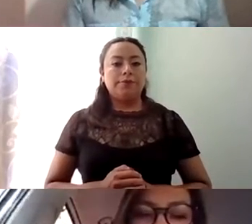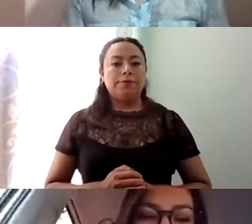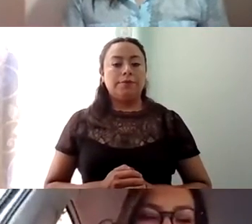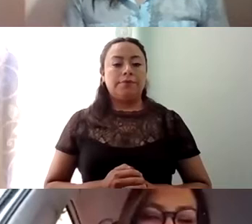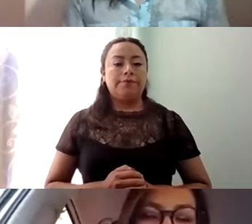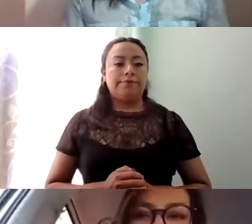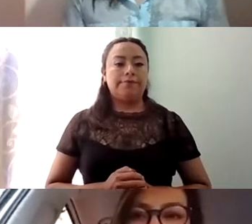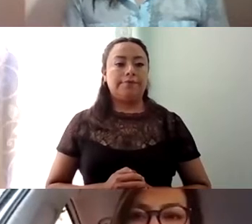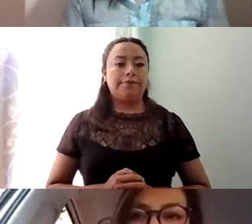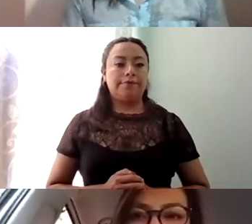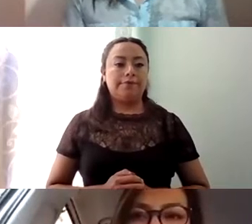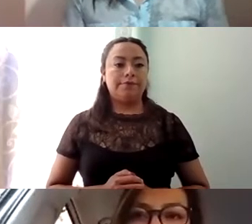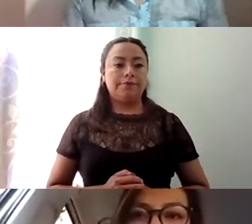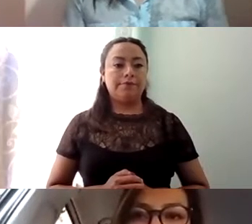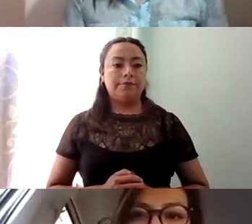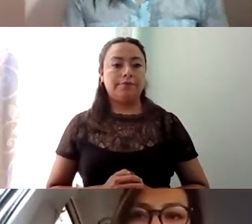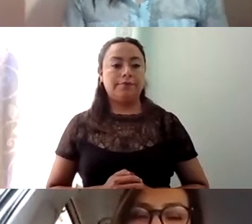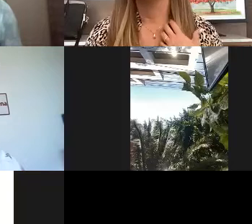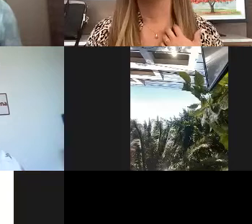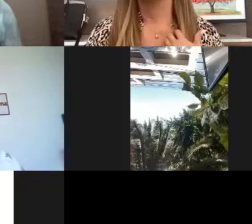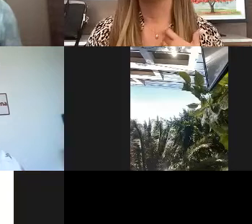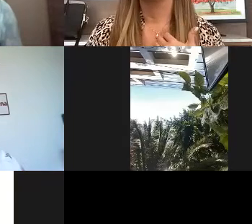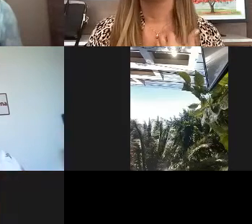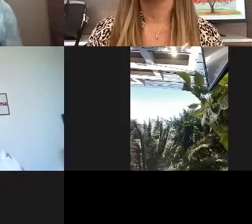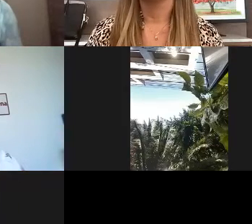Bueno. Del diputado,